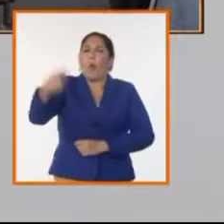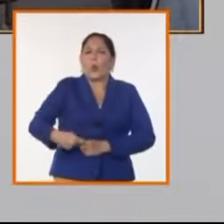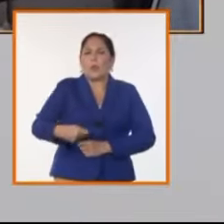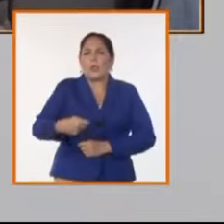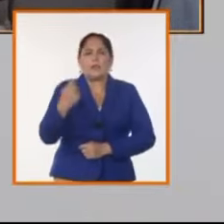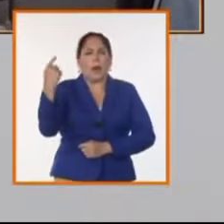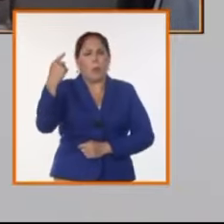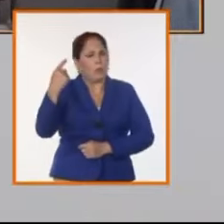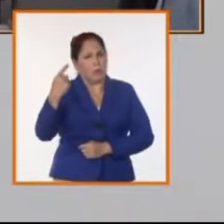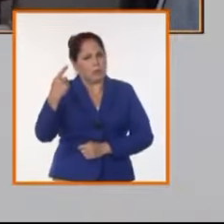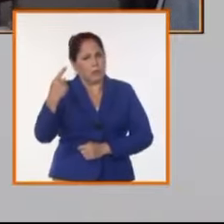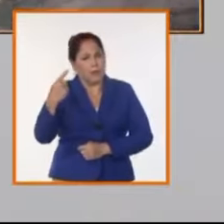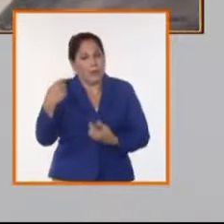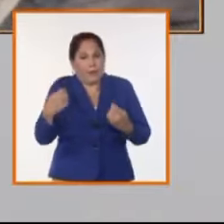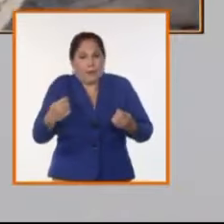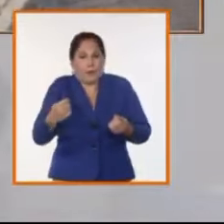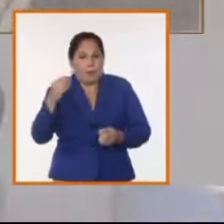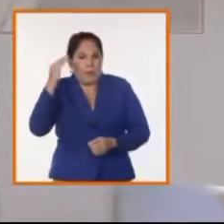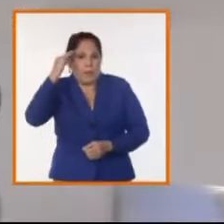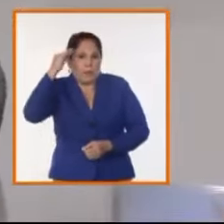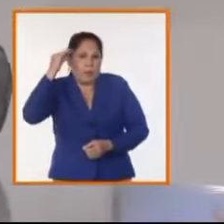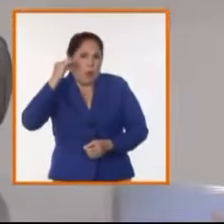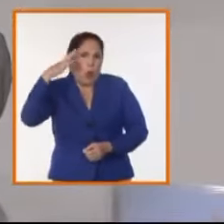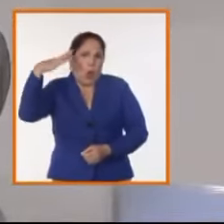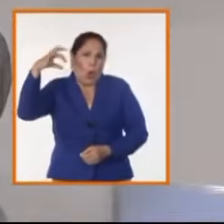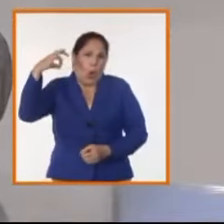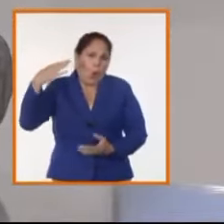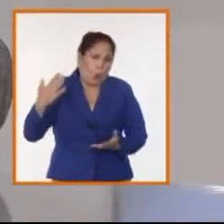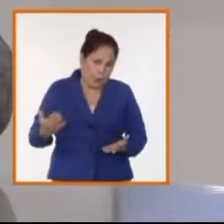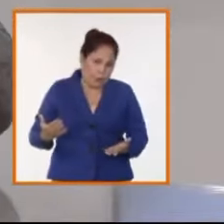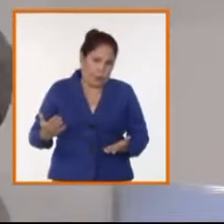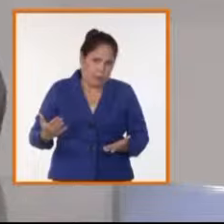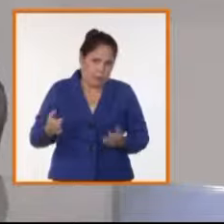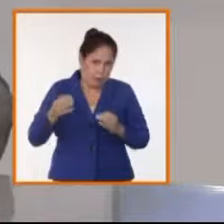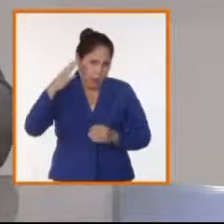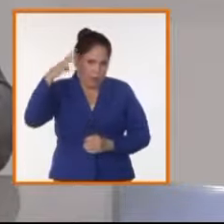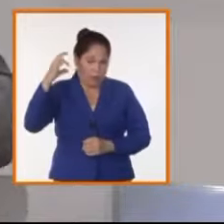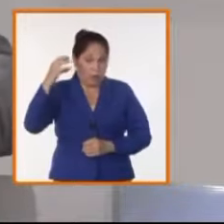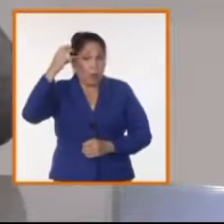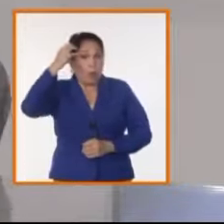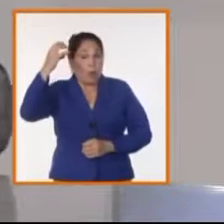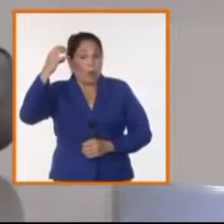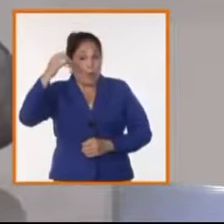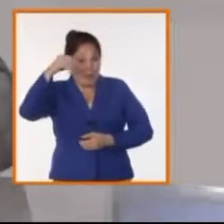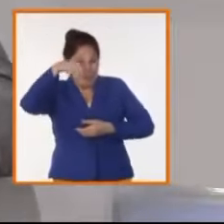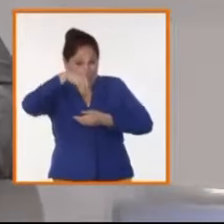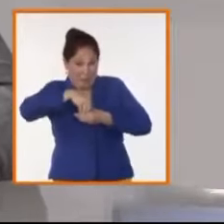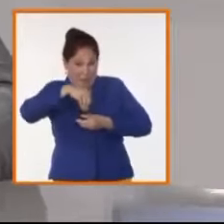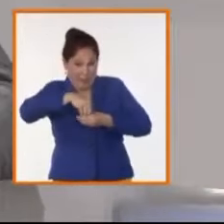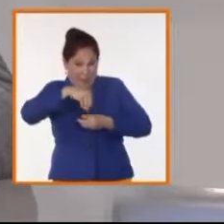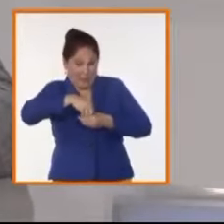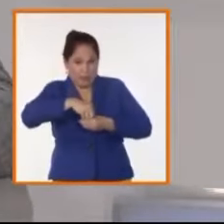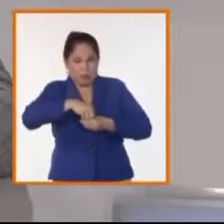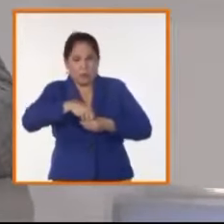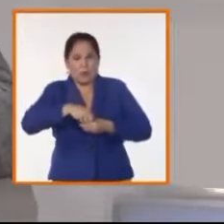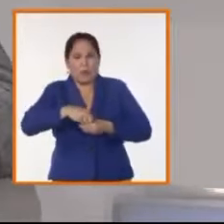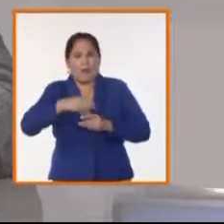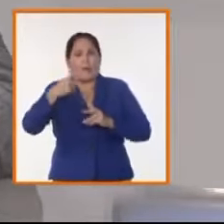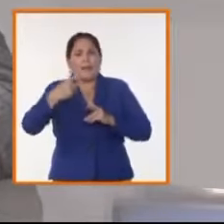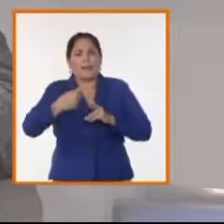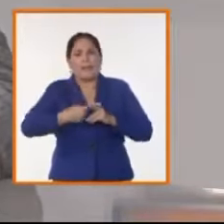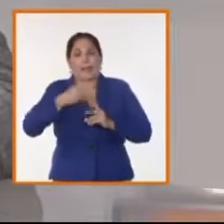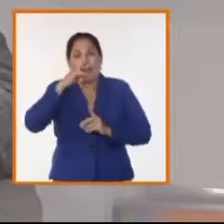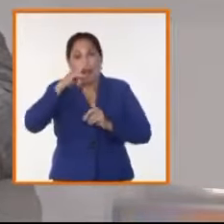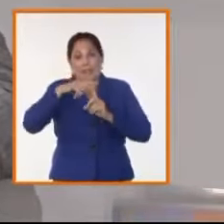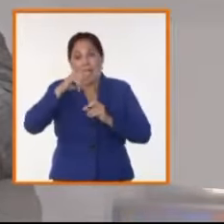común de sentido com es decir el gobierno de netan yaho y netan yaho es un criminal es un